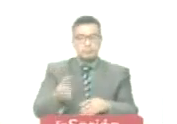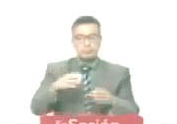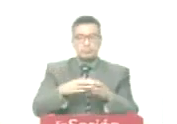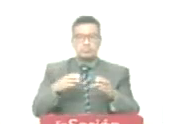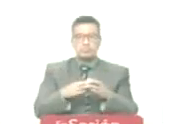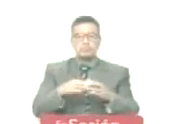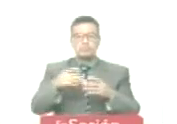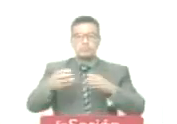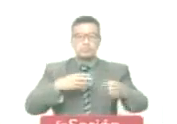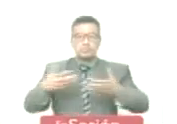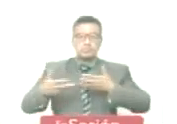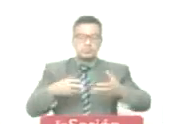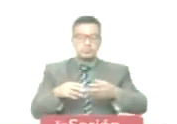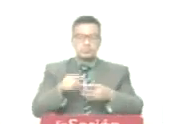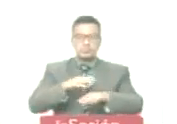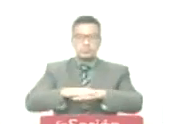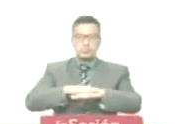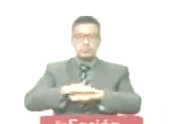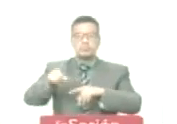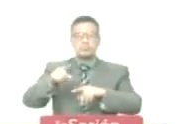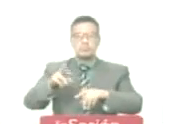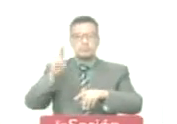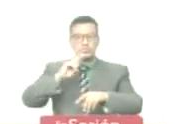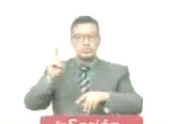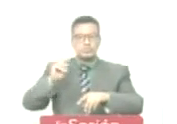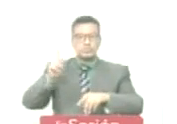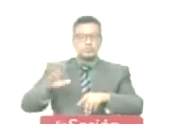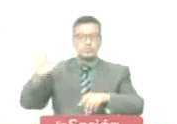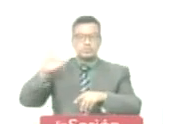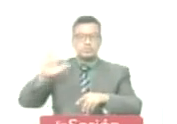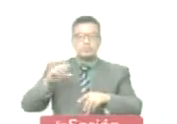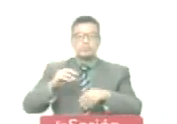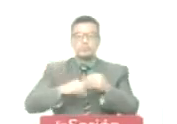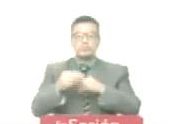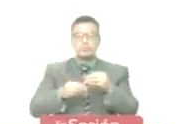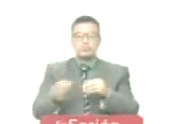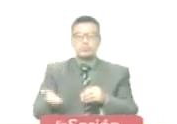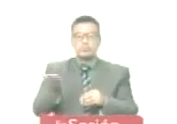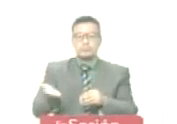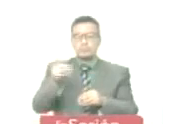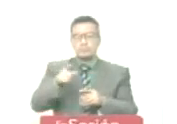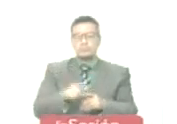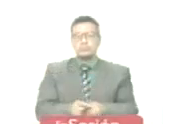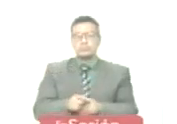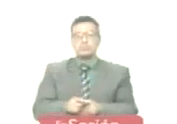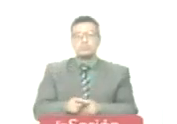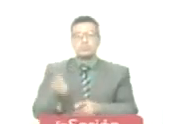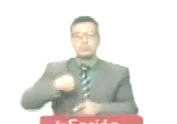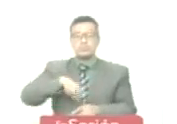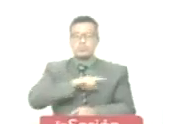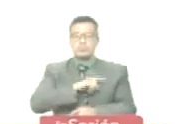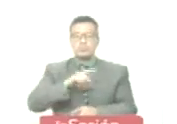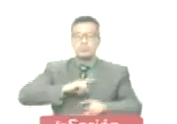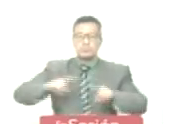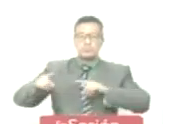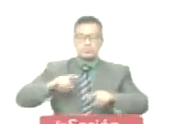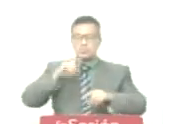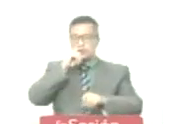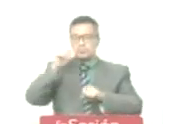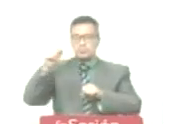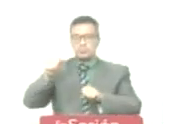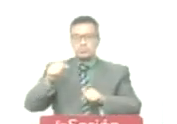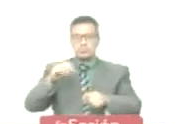de diálogo entre el gobierno de la República Bolivariana de Venezuela, dirigido por nuestro presidente Nicolás Maduro, y